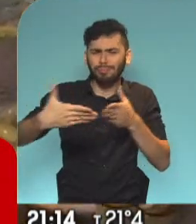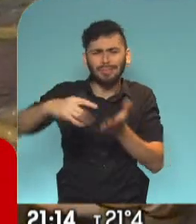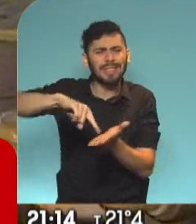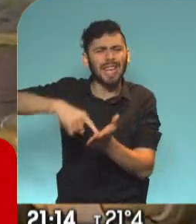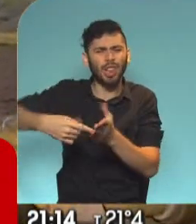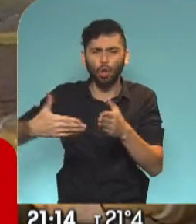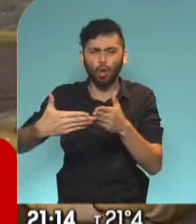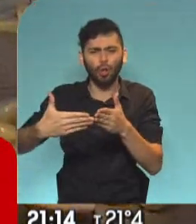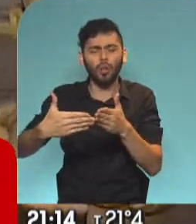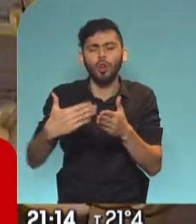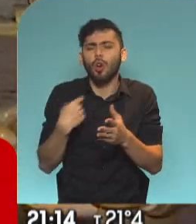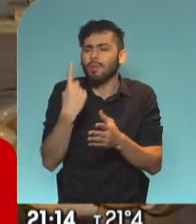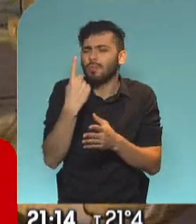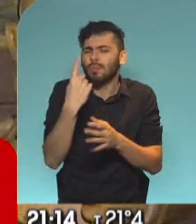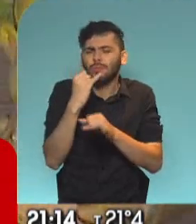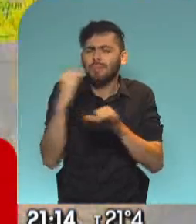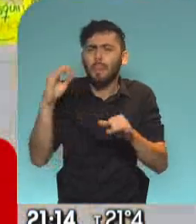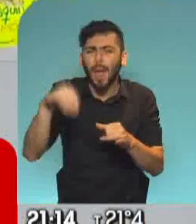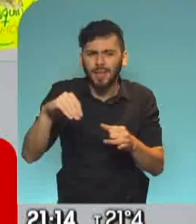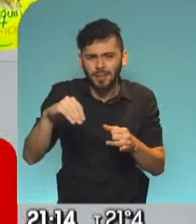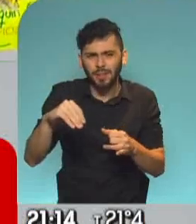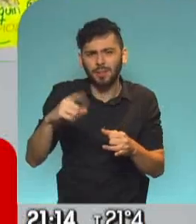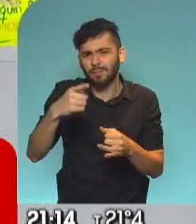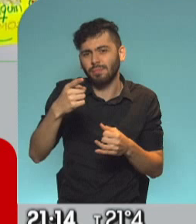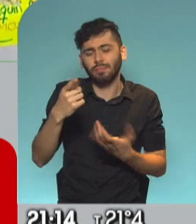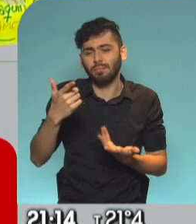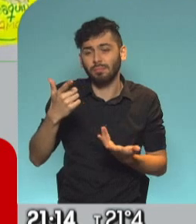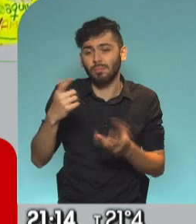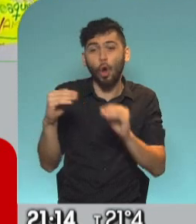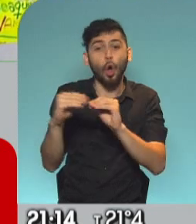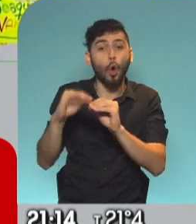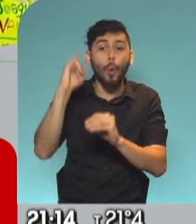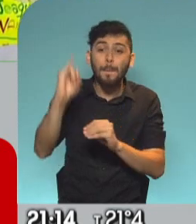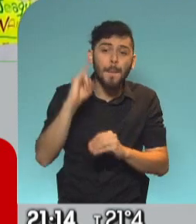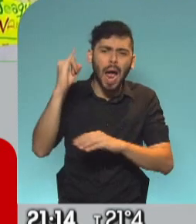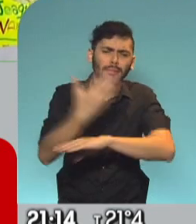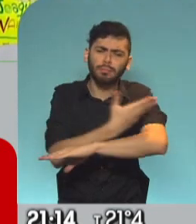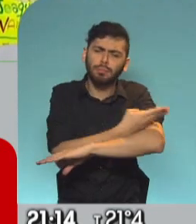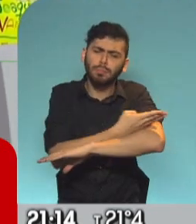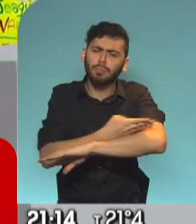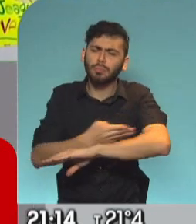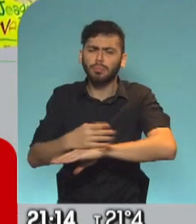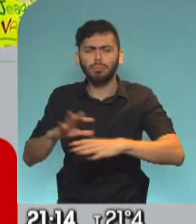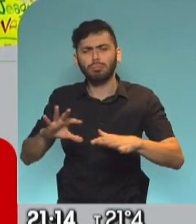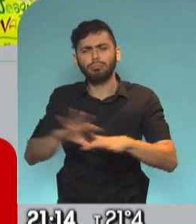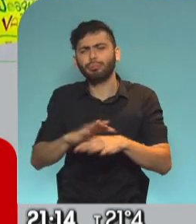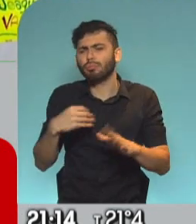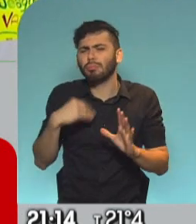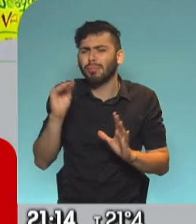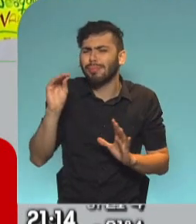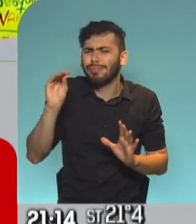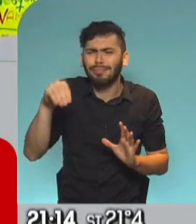déjame agregar solo algunos datos a la brillante semblanza que acaba de dar Gabriela Radiche.